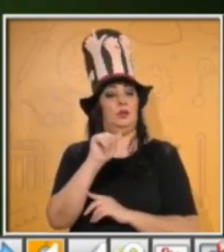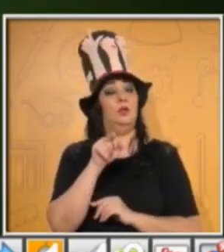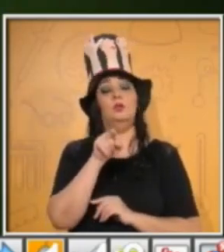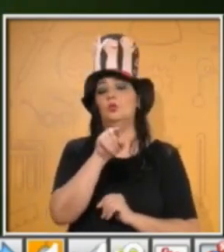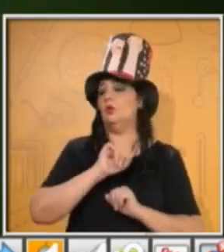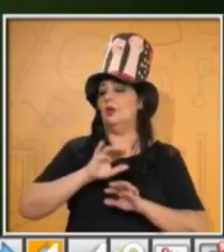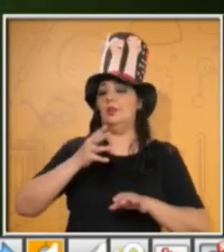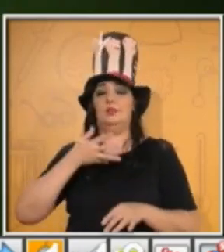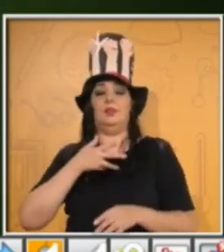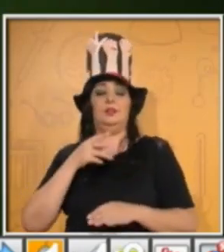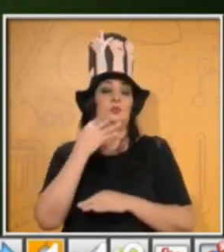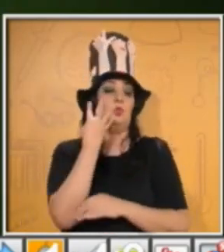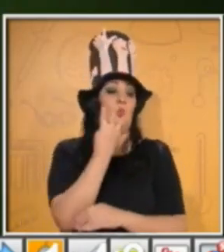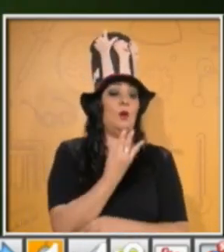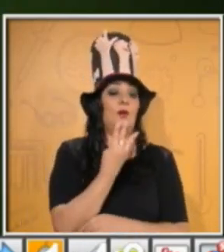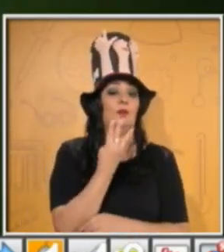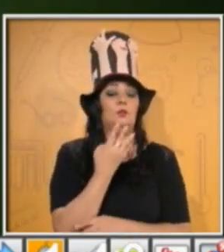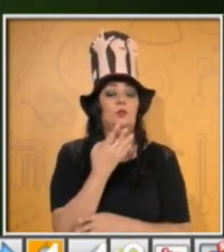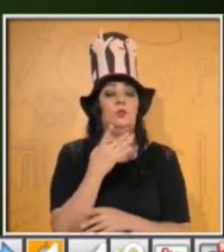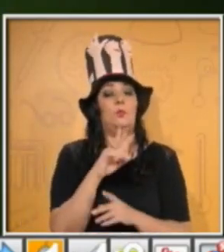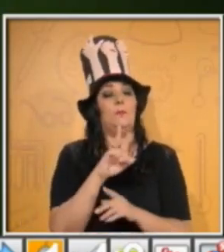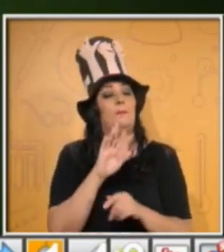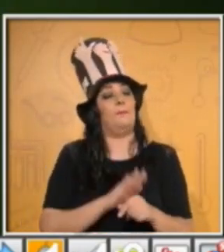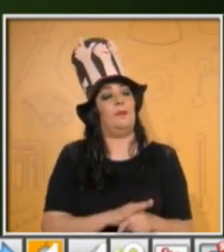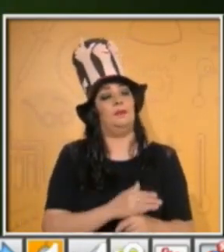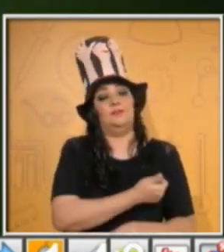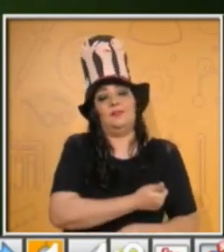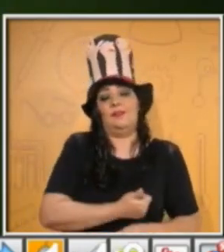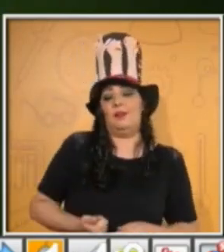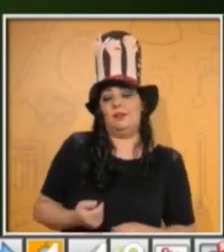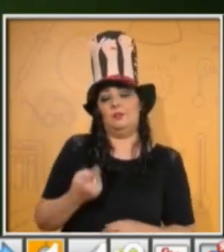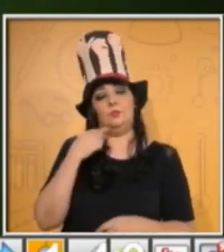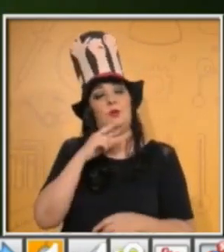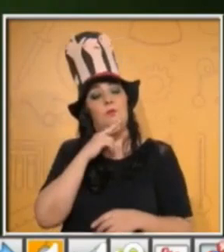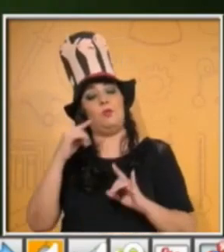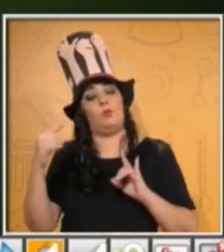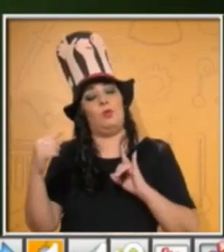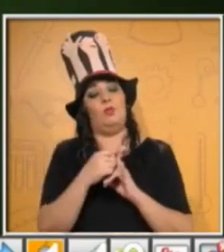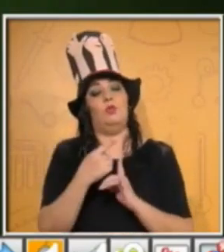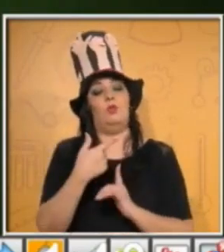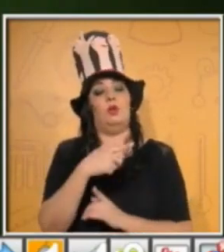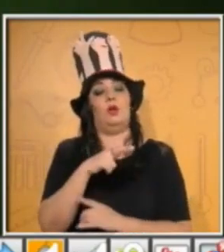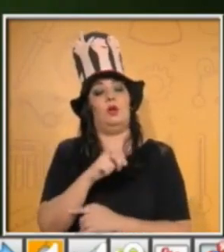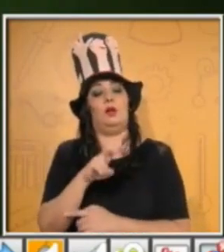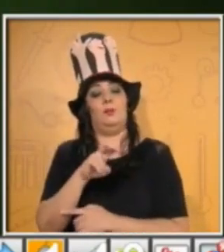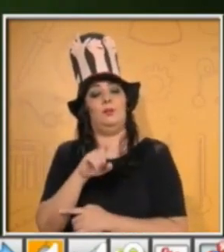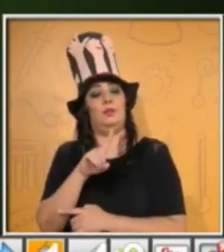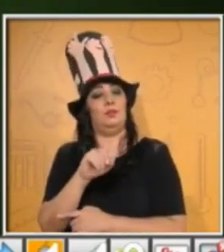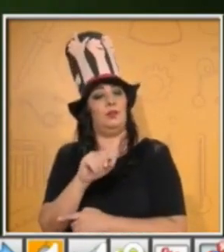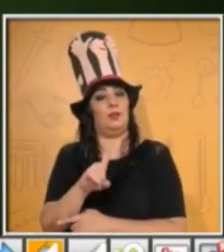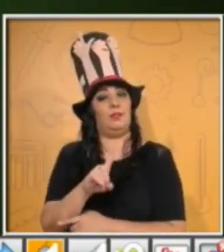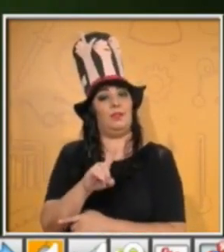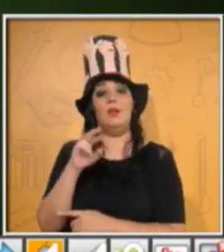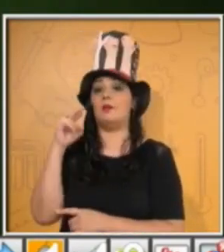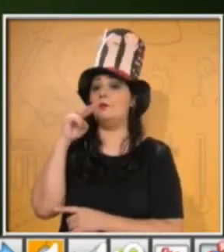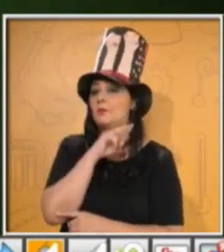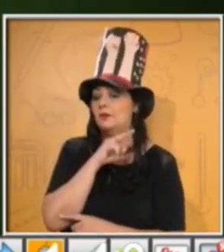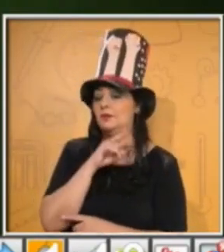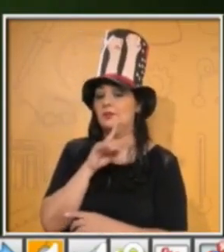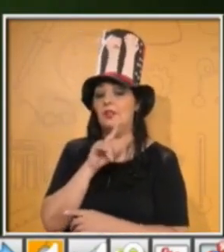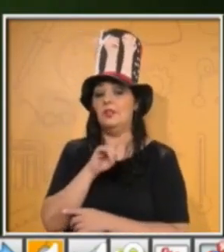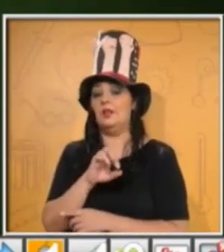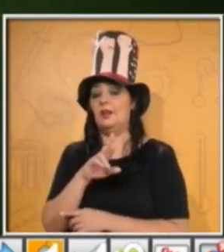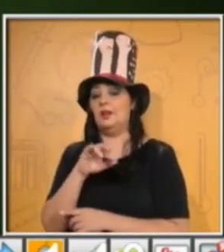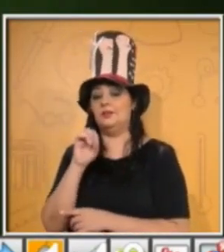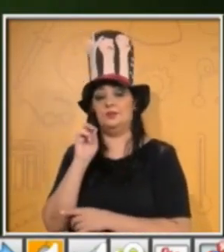los objetos para ser el mejor goleador: gravedad, rapidez, dirección y trayectoria. Y bueno,